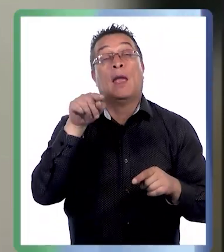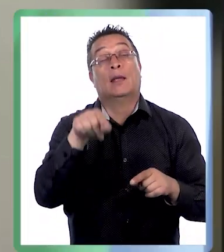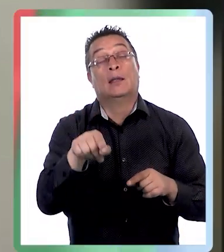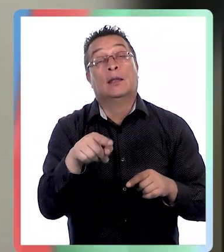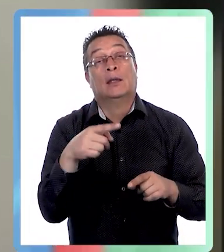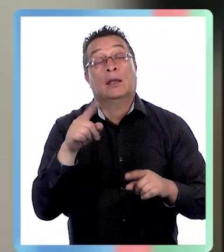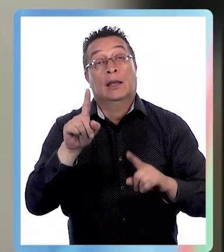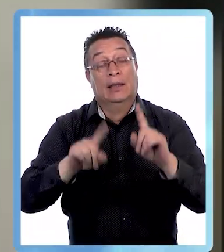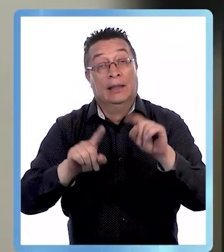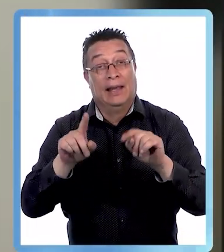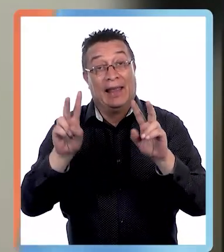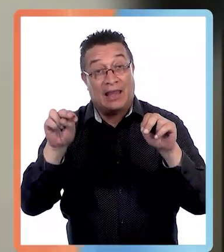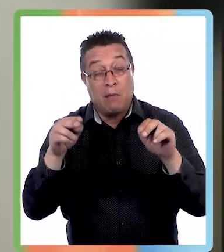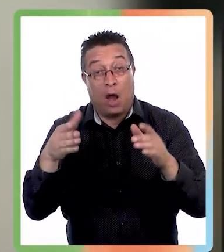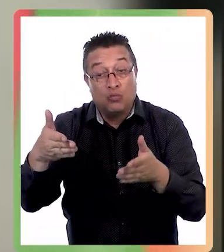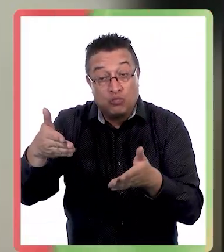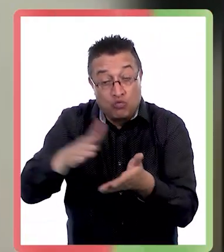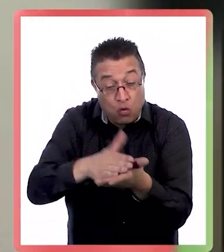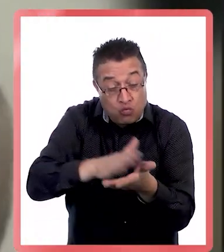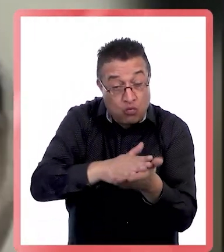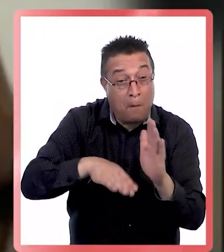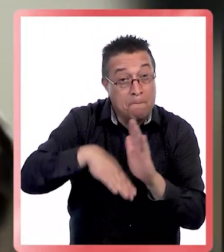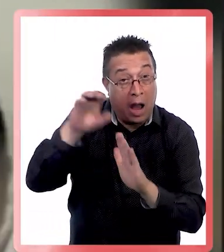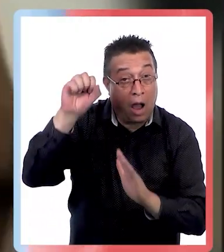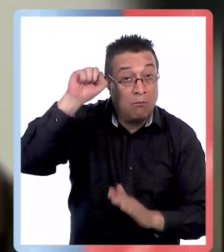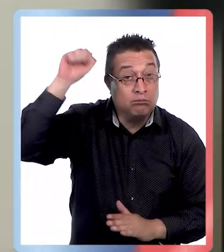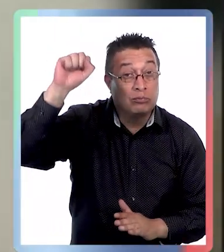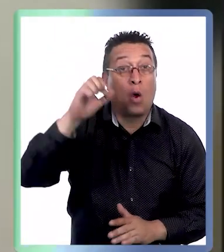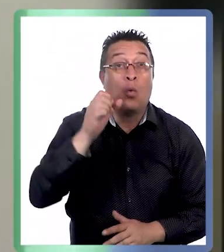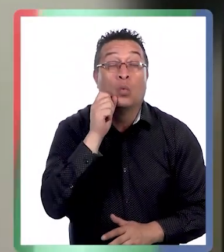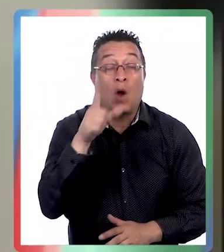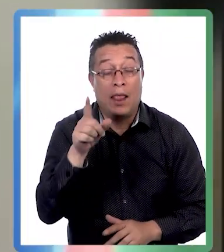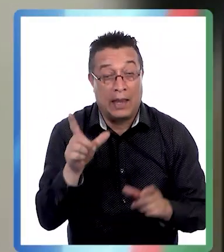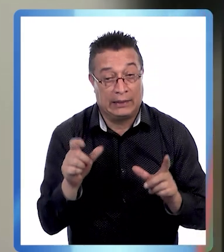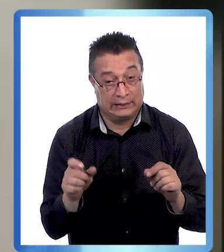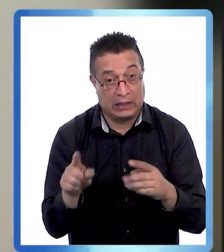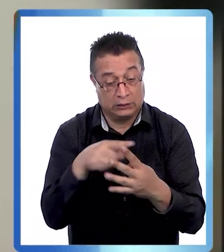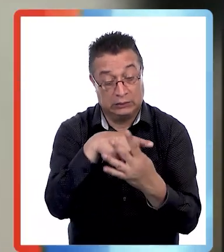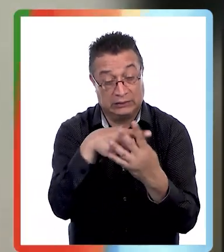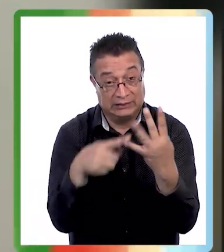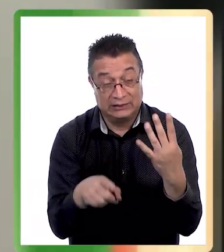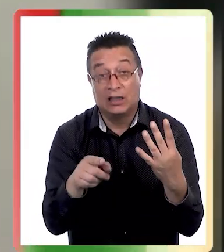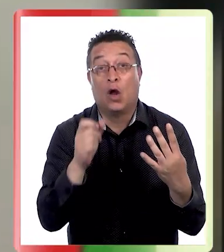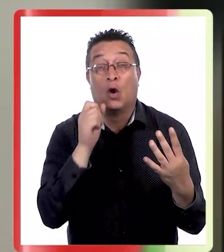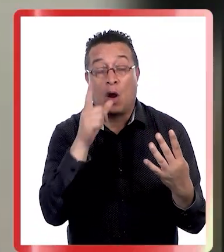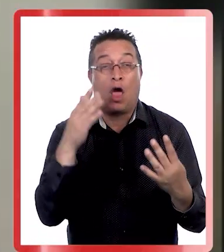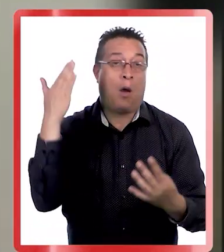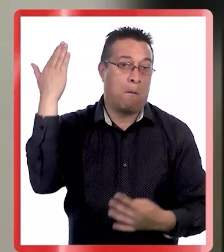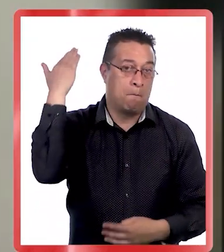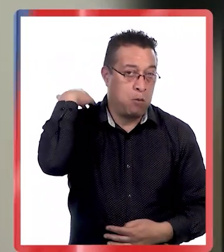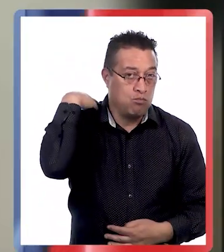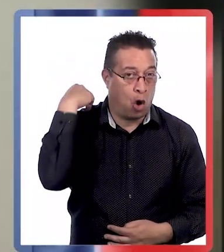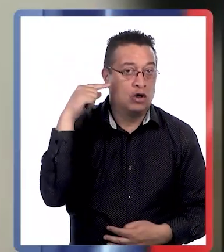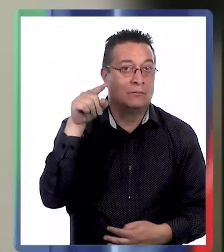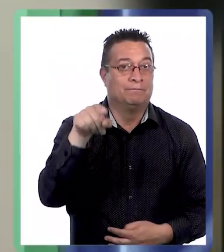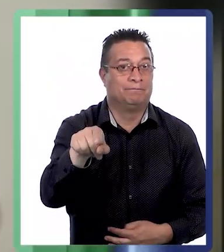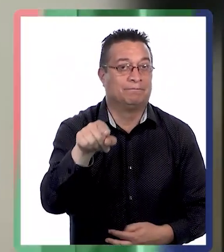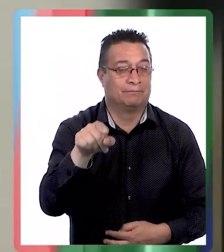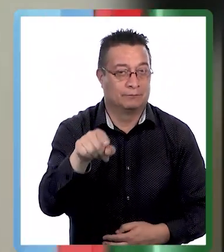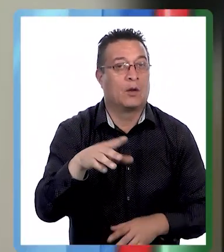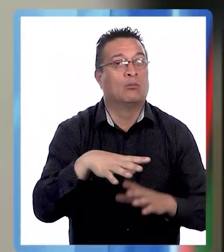hablamos de mortalidad, si bien siguen siendo estos cánceres muy importantes, el cáncer de pulmón pasa a ser un cáncer